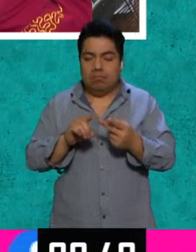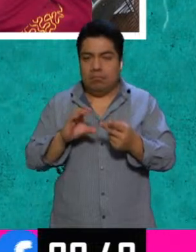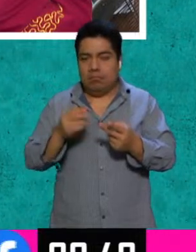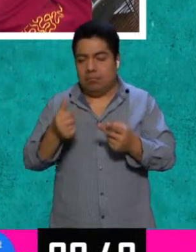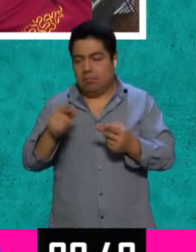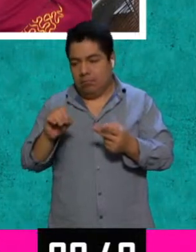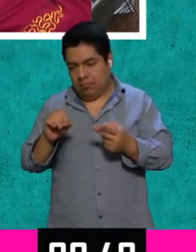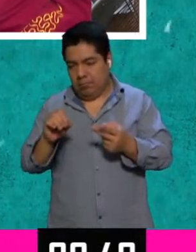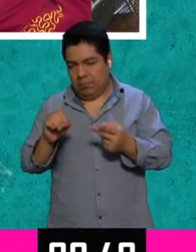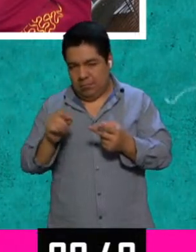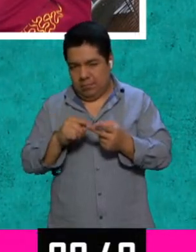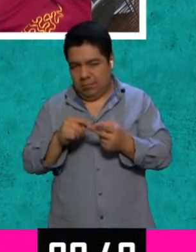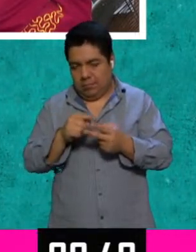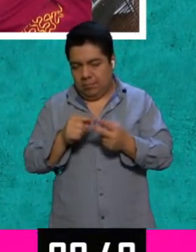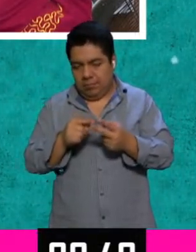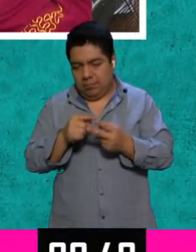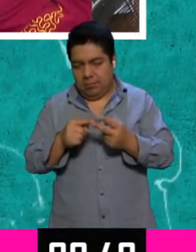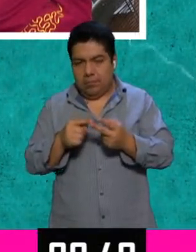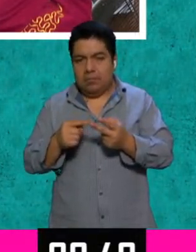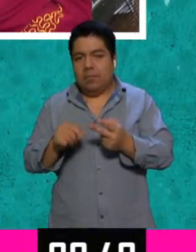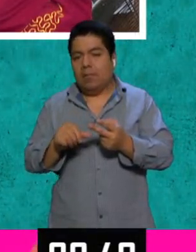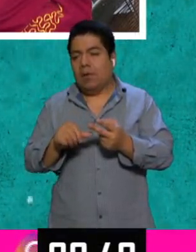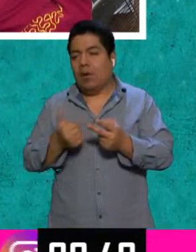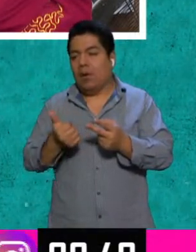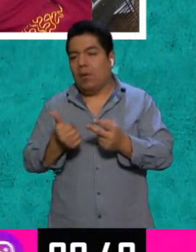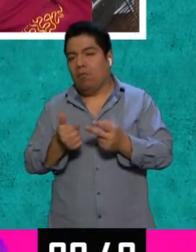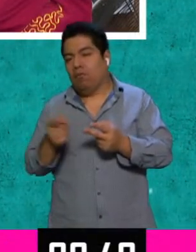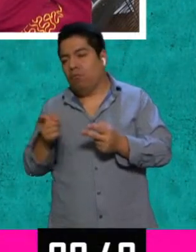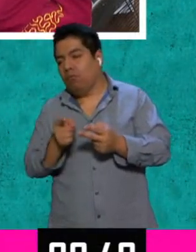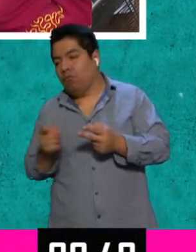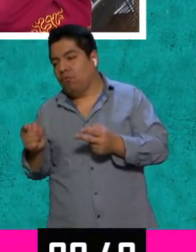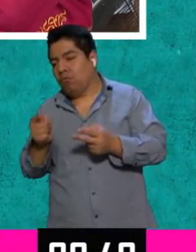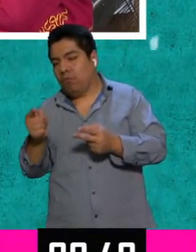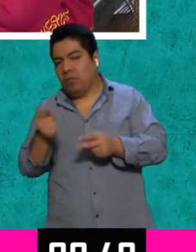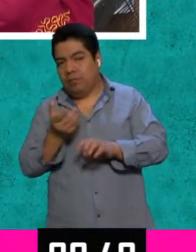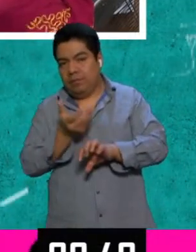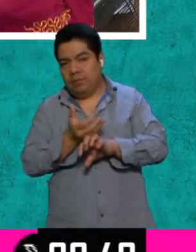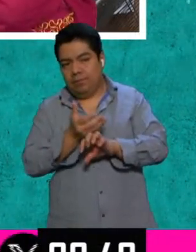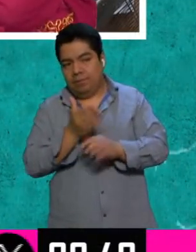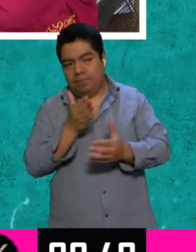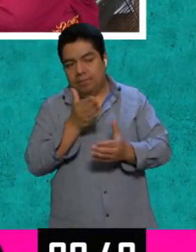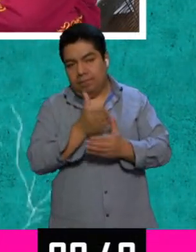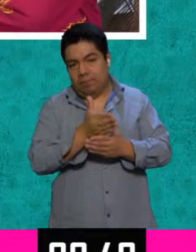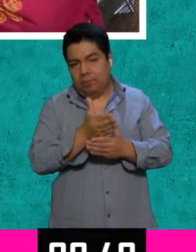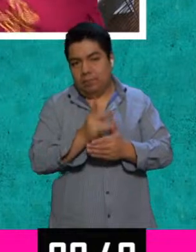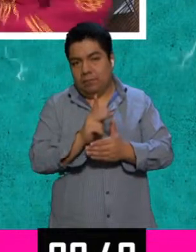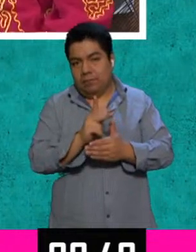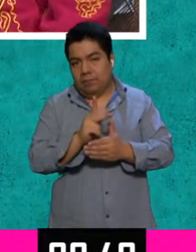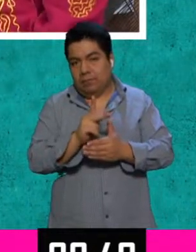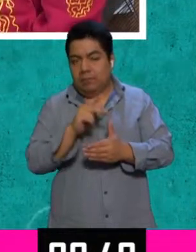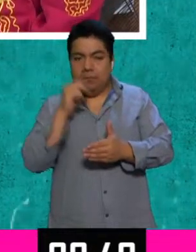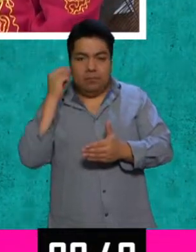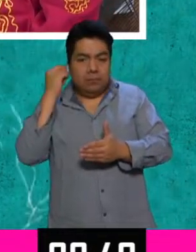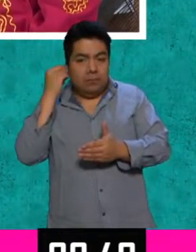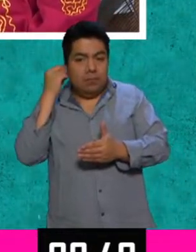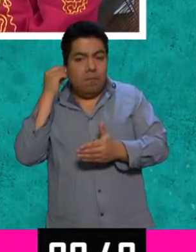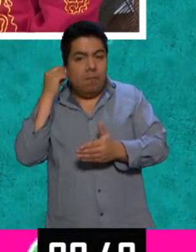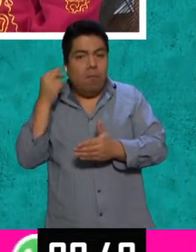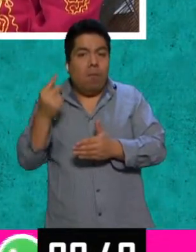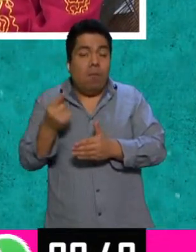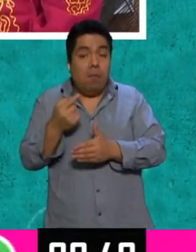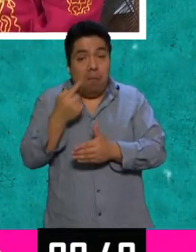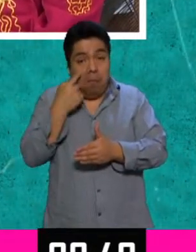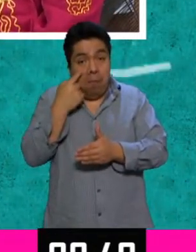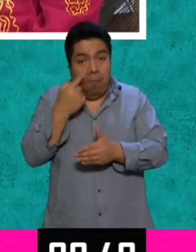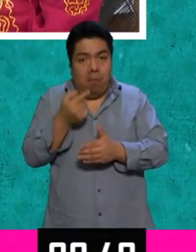Chapito Guzmán hubieran llegado por otra ruta a Estados Unidos, ¿no? Lo que sí es un hecho es que todo hace ver